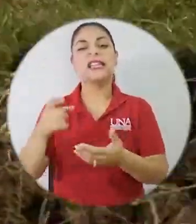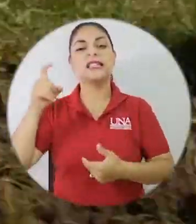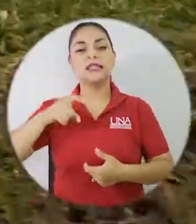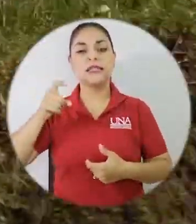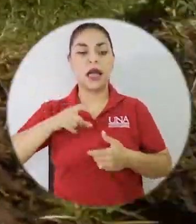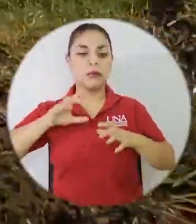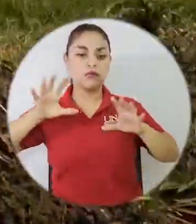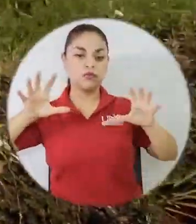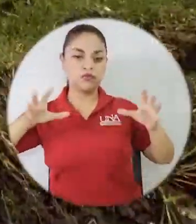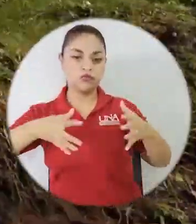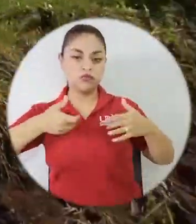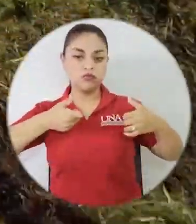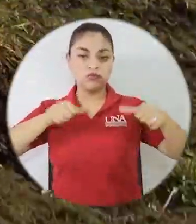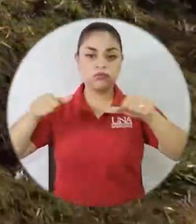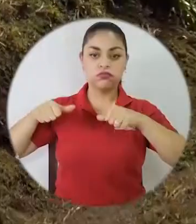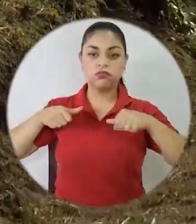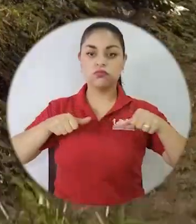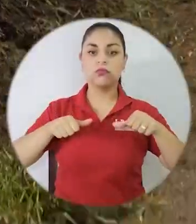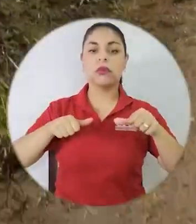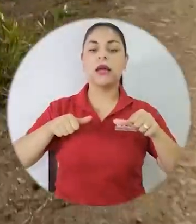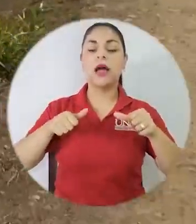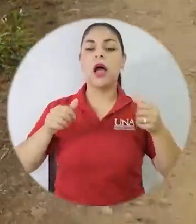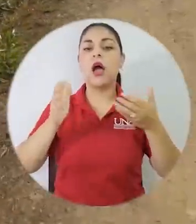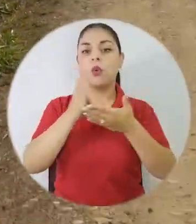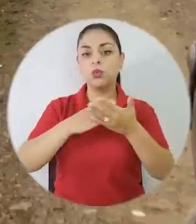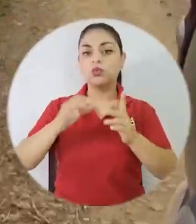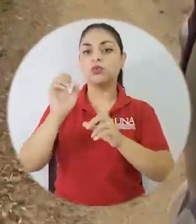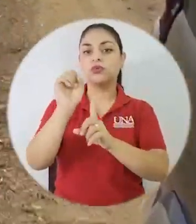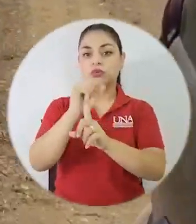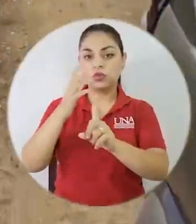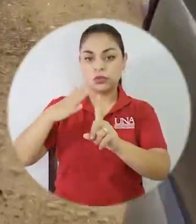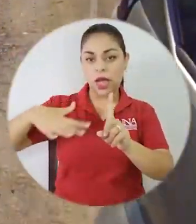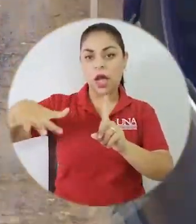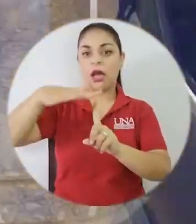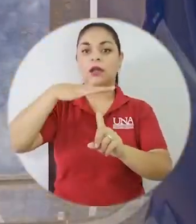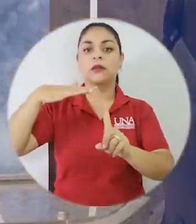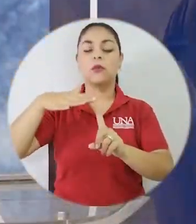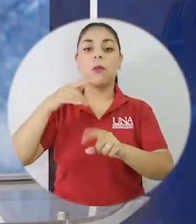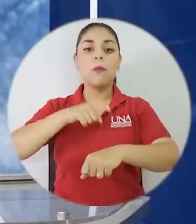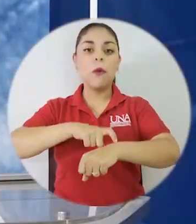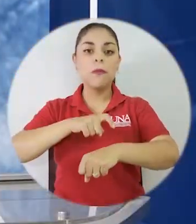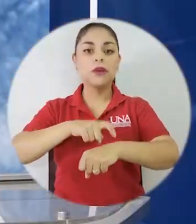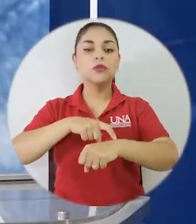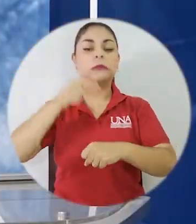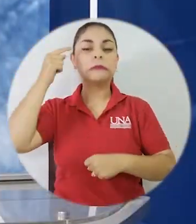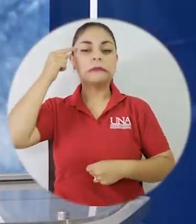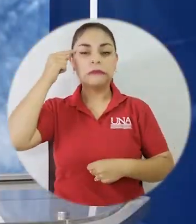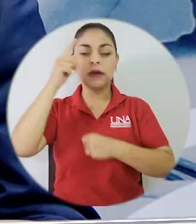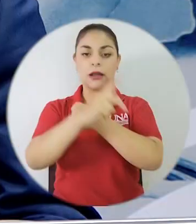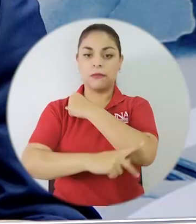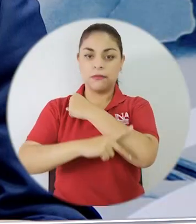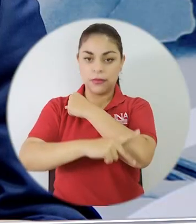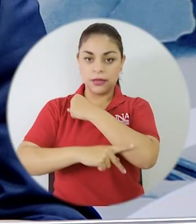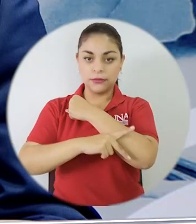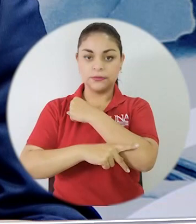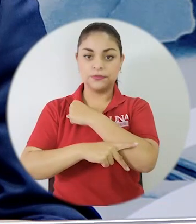los distintos sectores sociales en un momento de inflexión histórico para el país, como